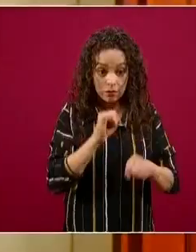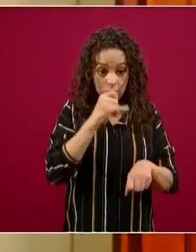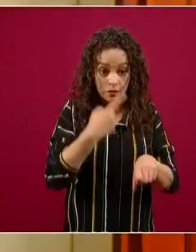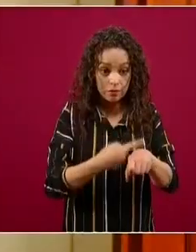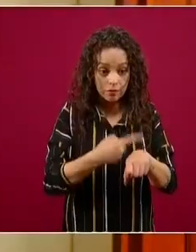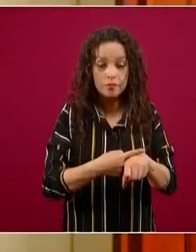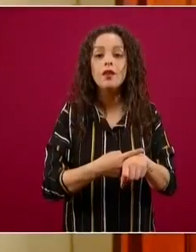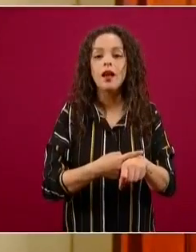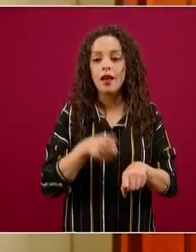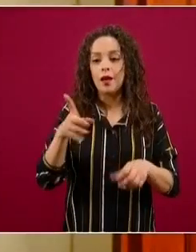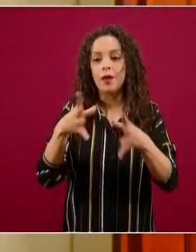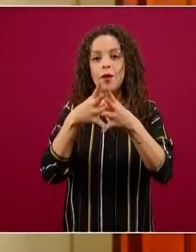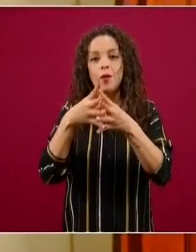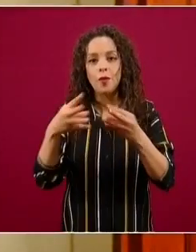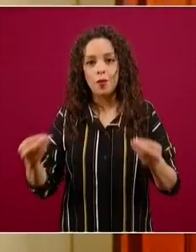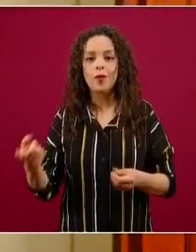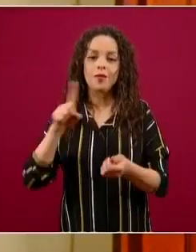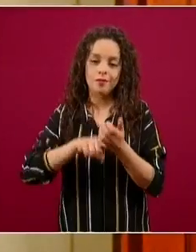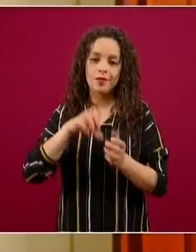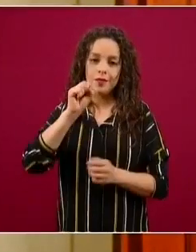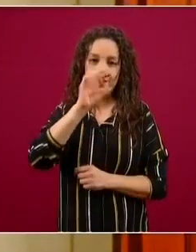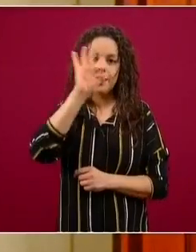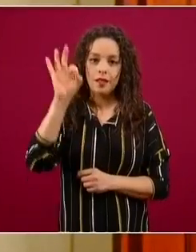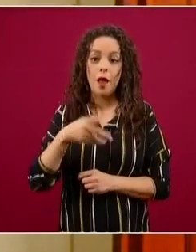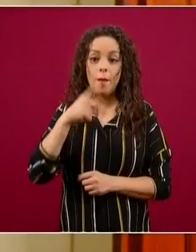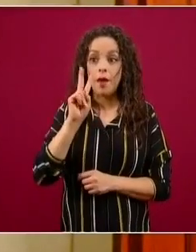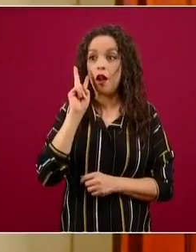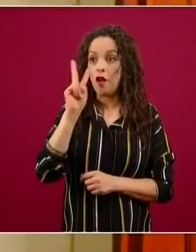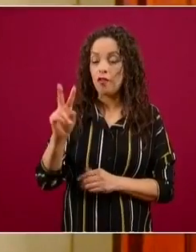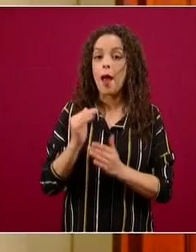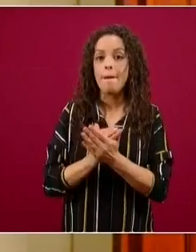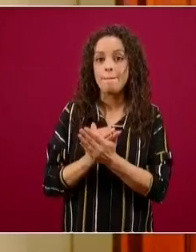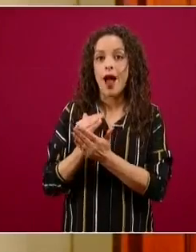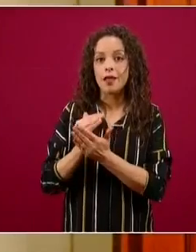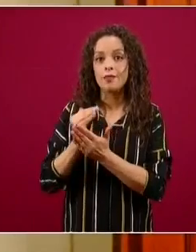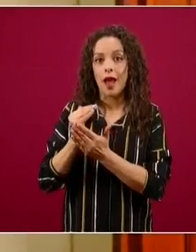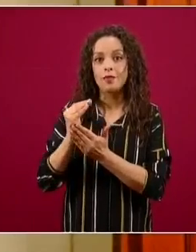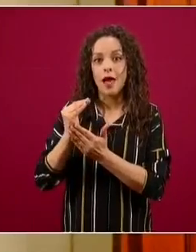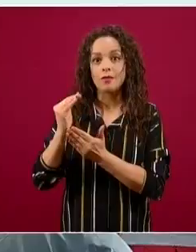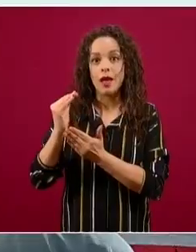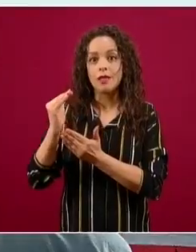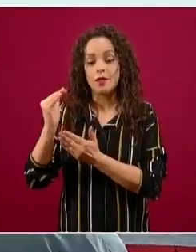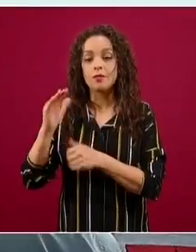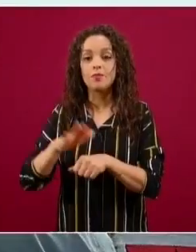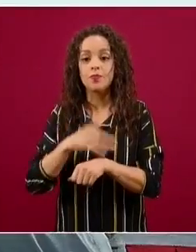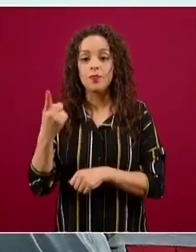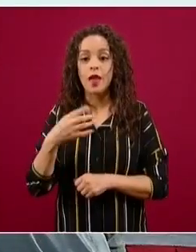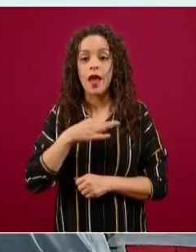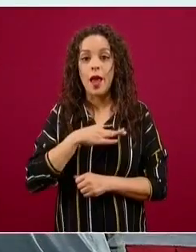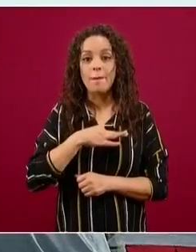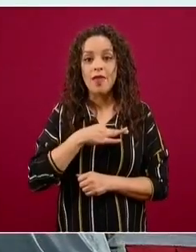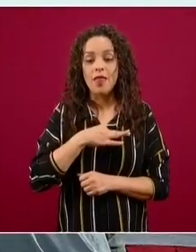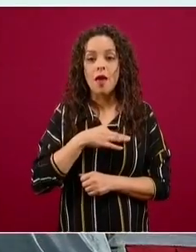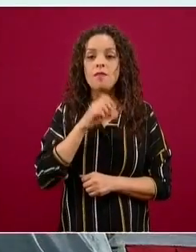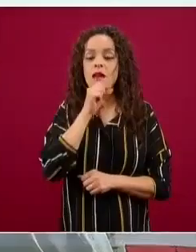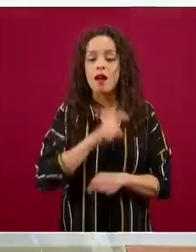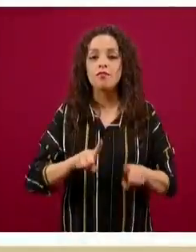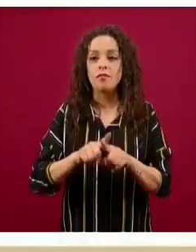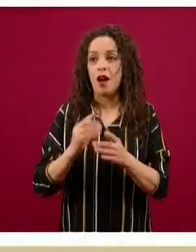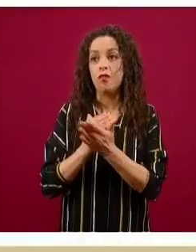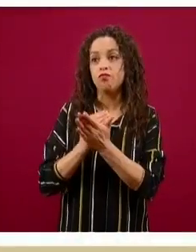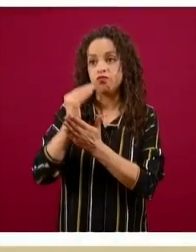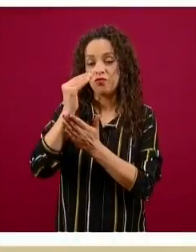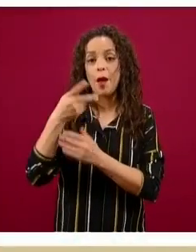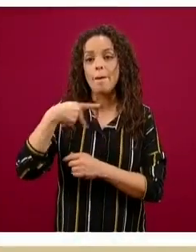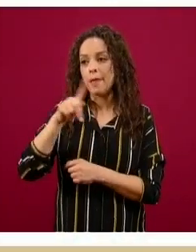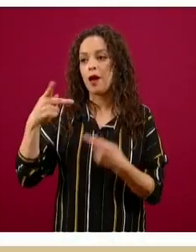también, lógicamente, cómo se han ido incrementando en la medida también que la epidemia lo ha hecho. Pero ya para el día de